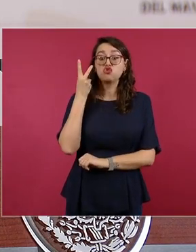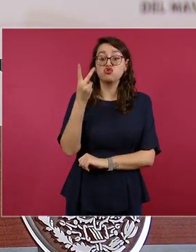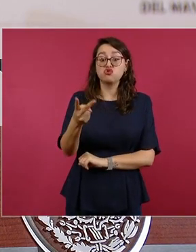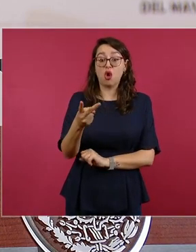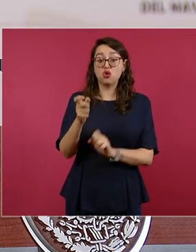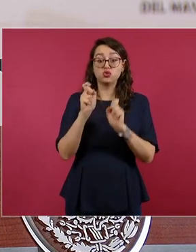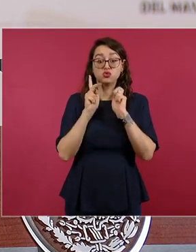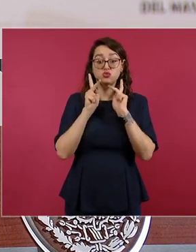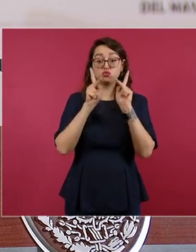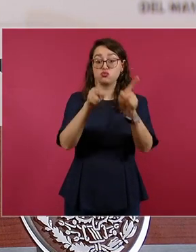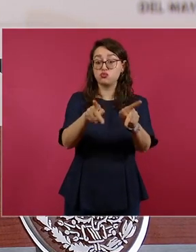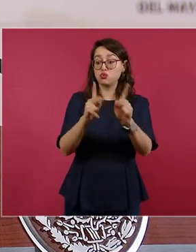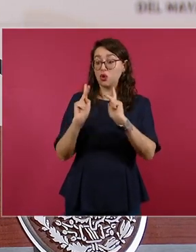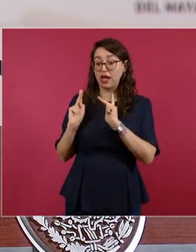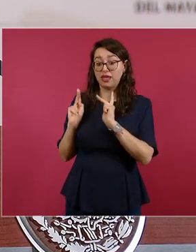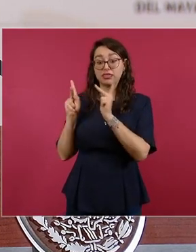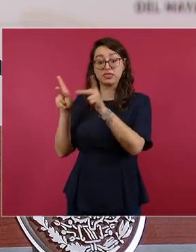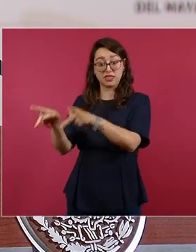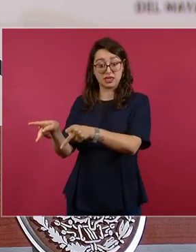dos puentes